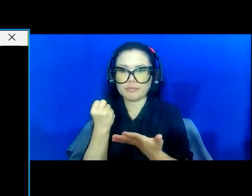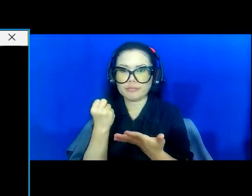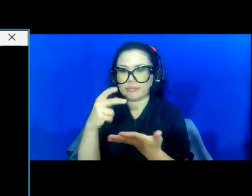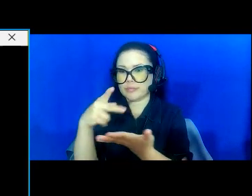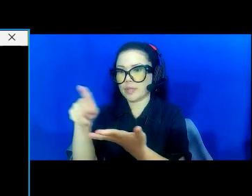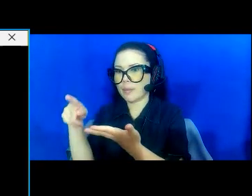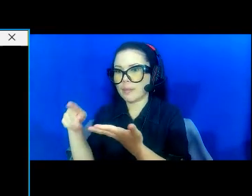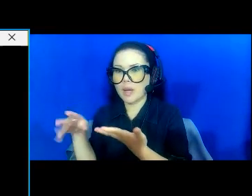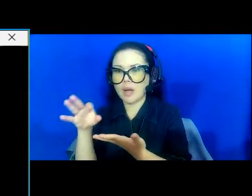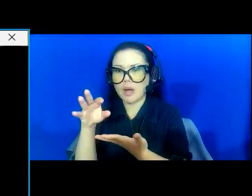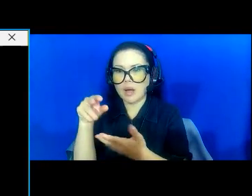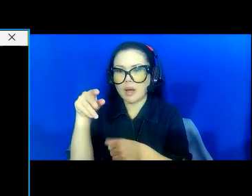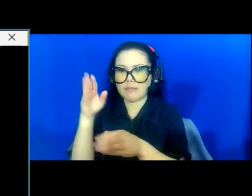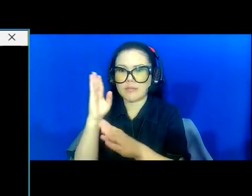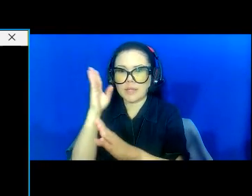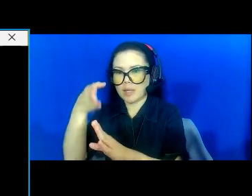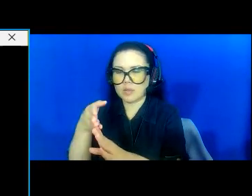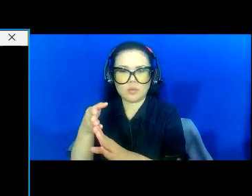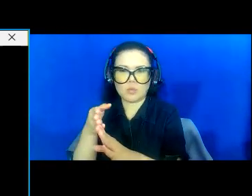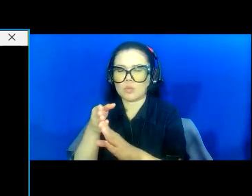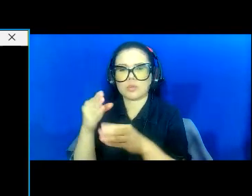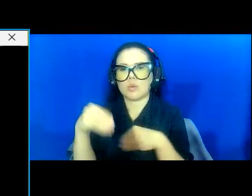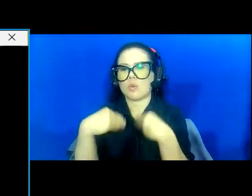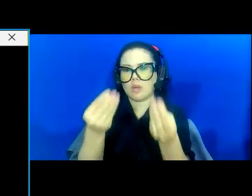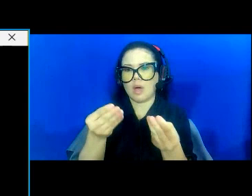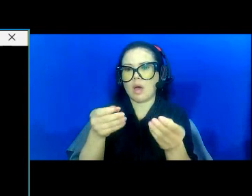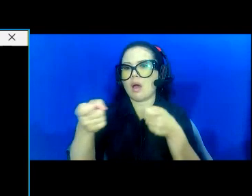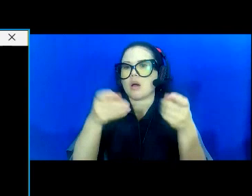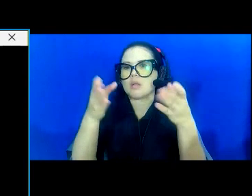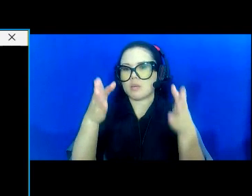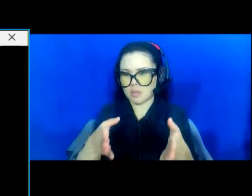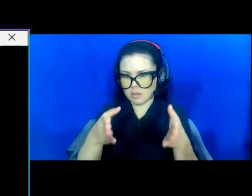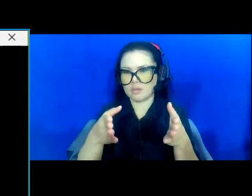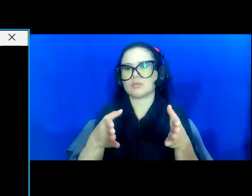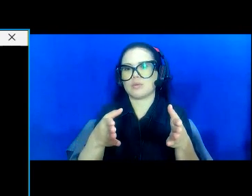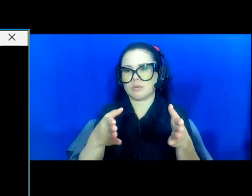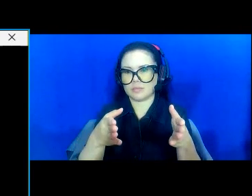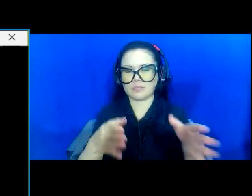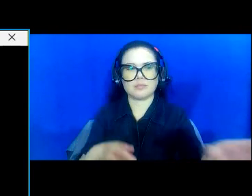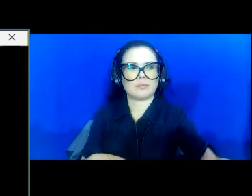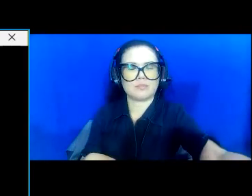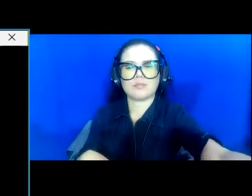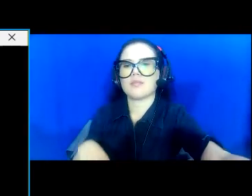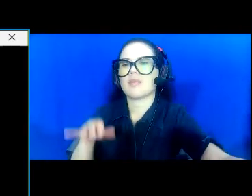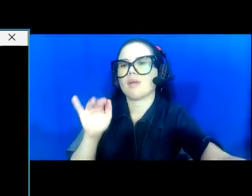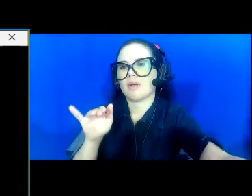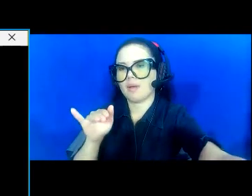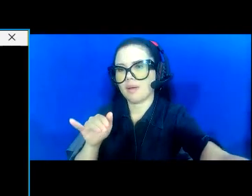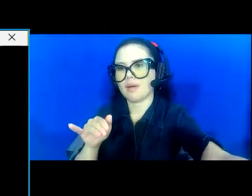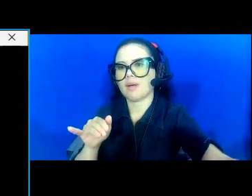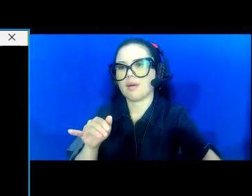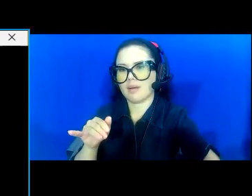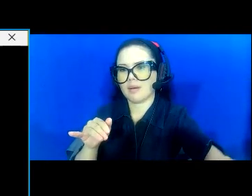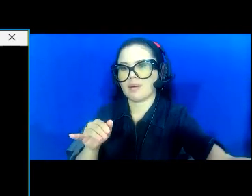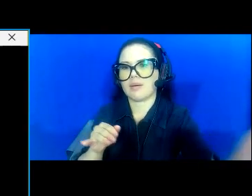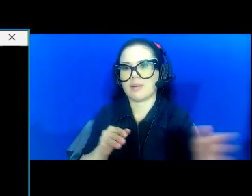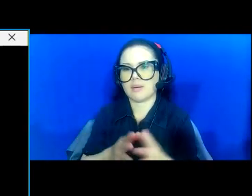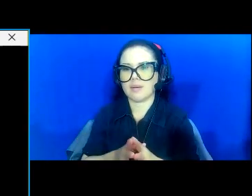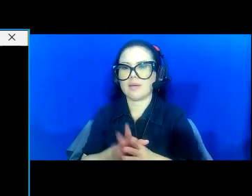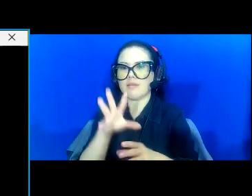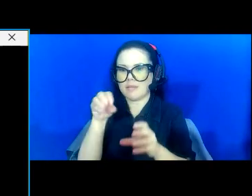un administrador que el mismo fallo judicial estableció. Yo iba a preguntarle. Es como un síndico. Exacto, todos llegan ahí. Está dentro del